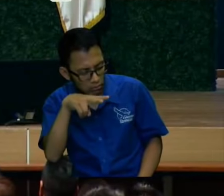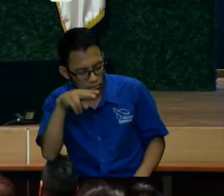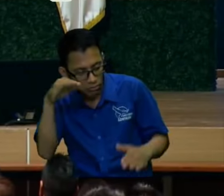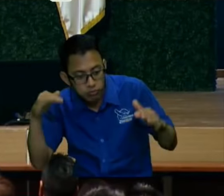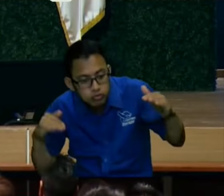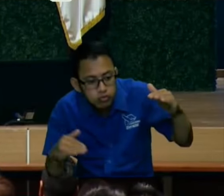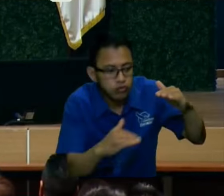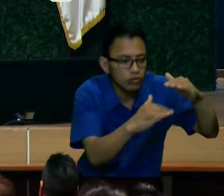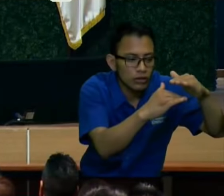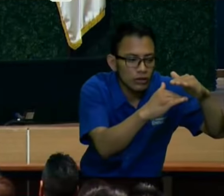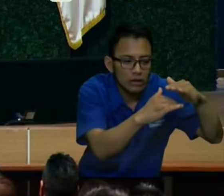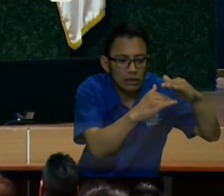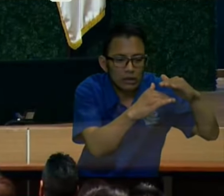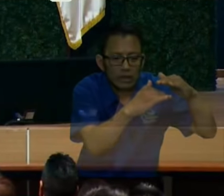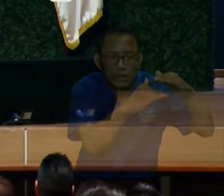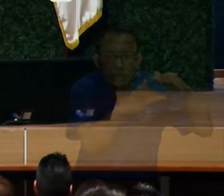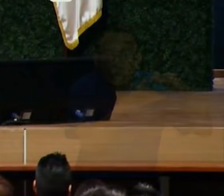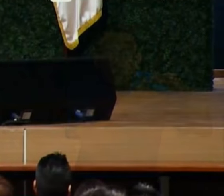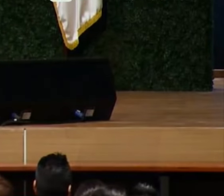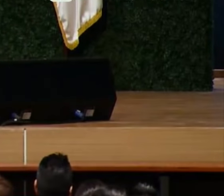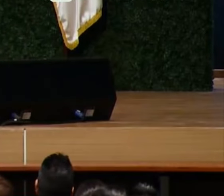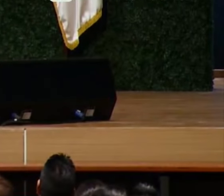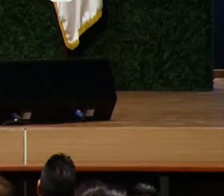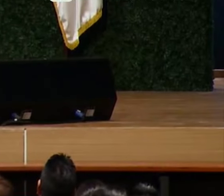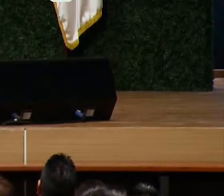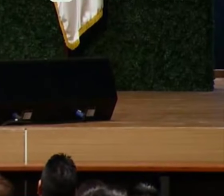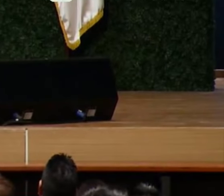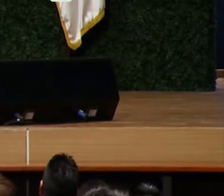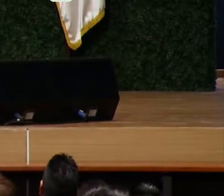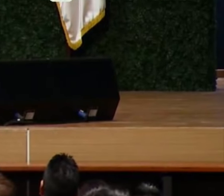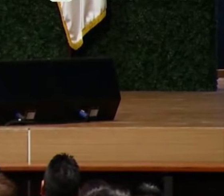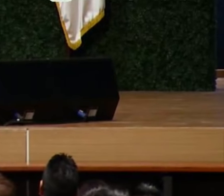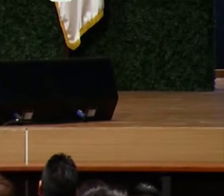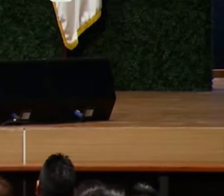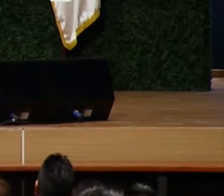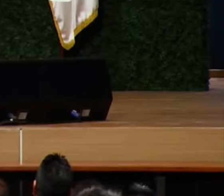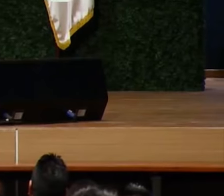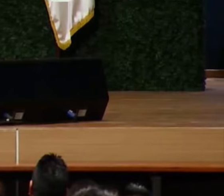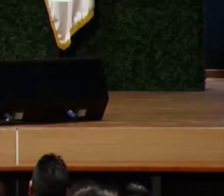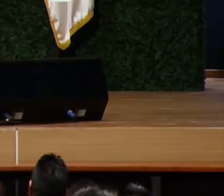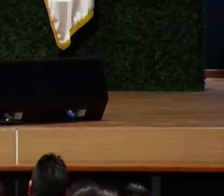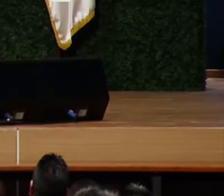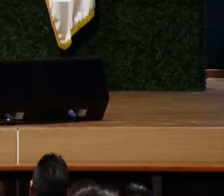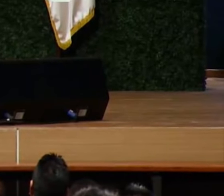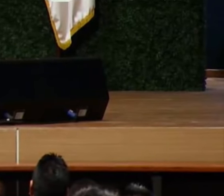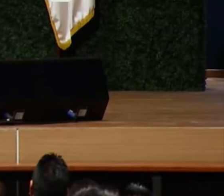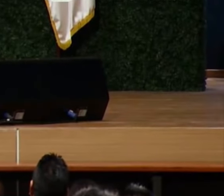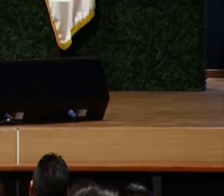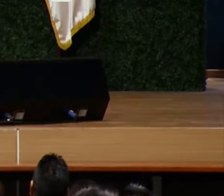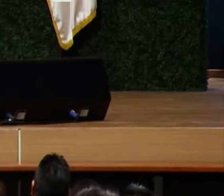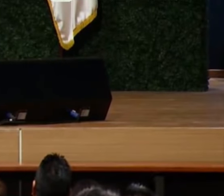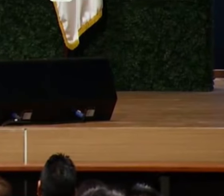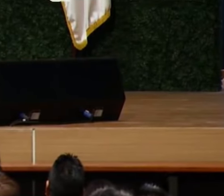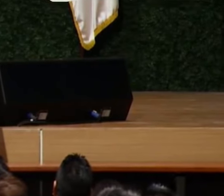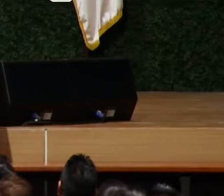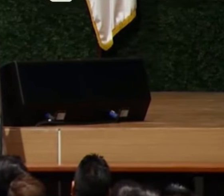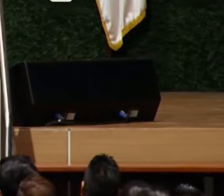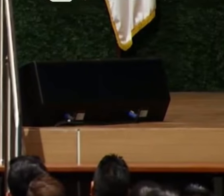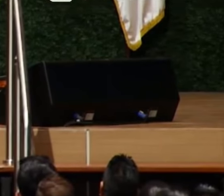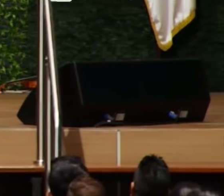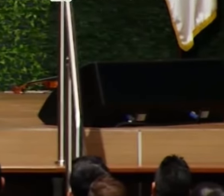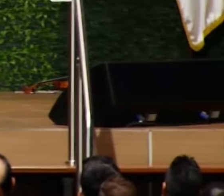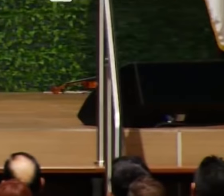Y cuando se les acerca al ambiente, empieza a profetizar. Y todos decían: Saúl entre los profetas. Mire cómo